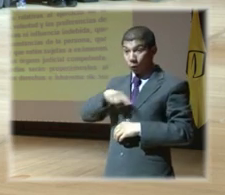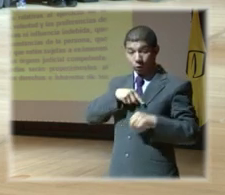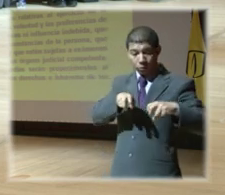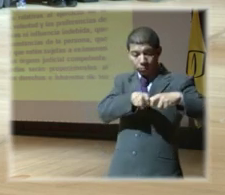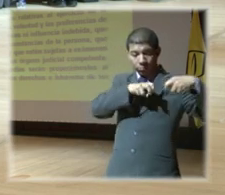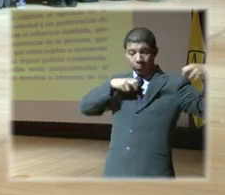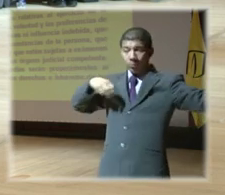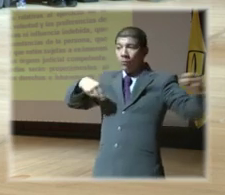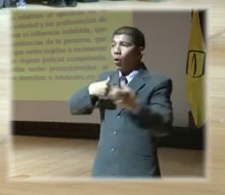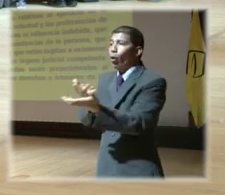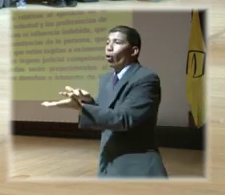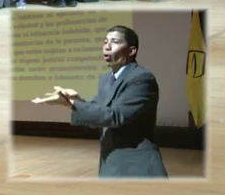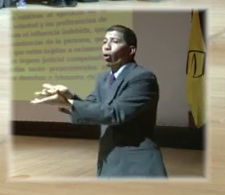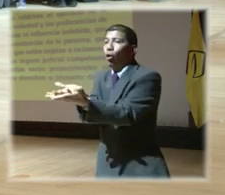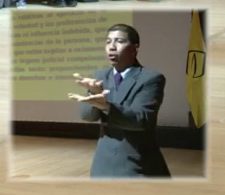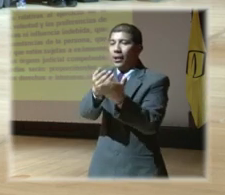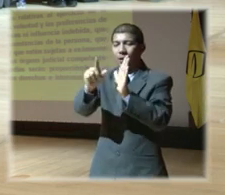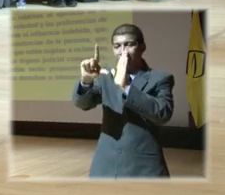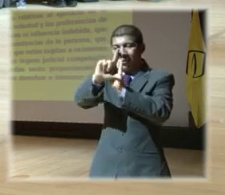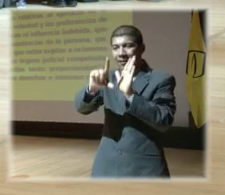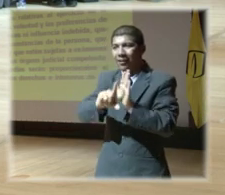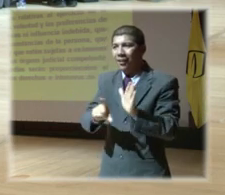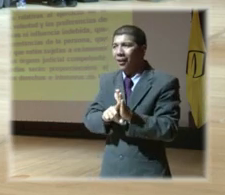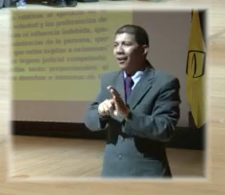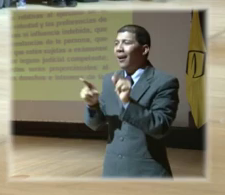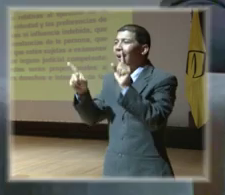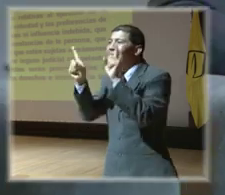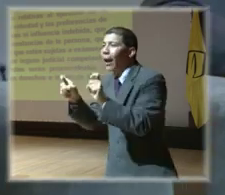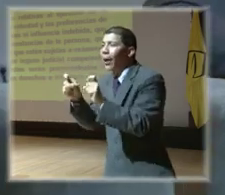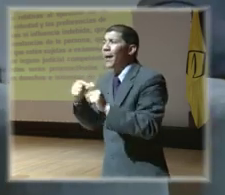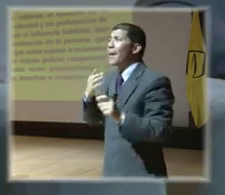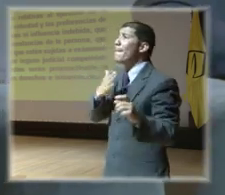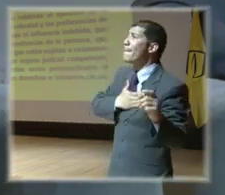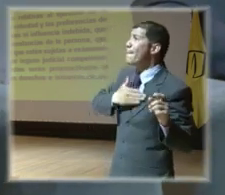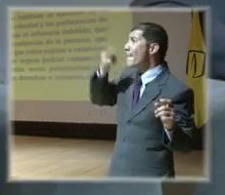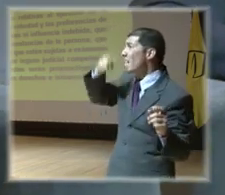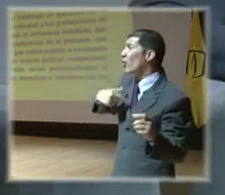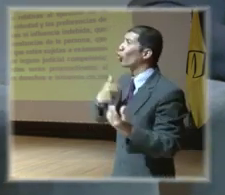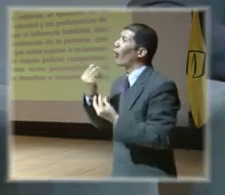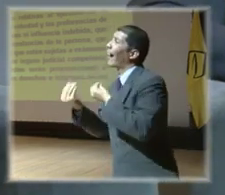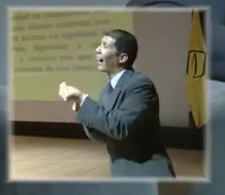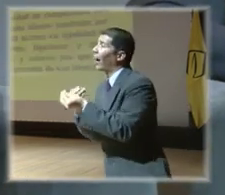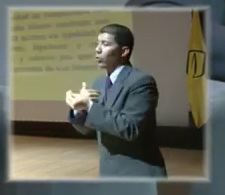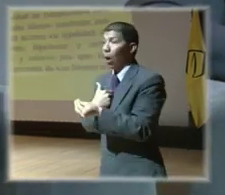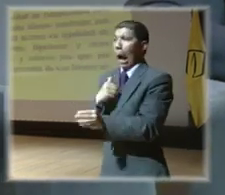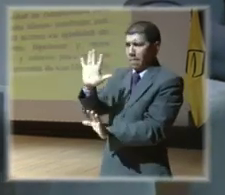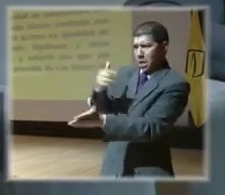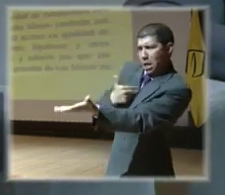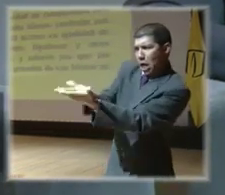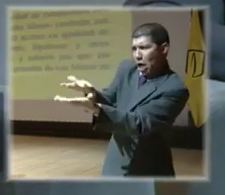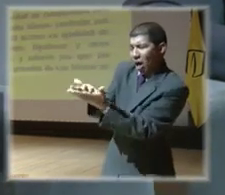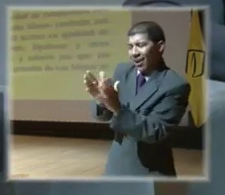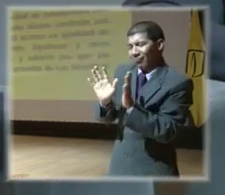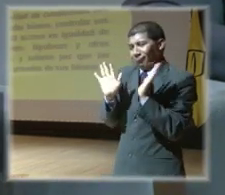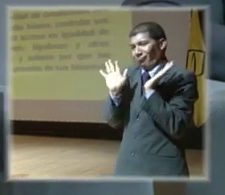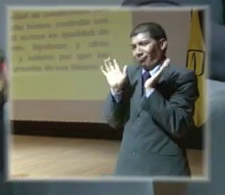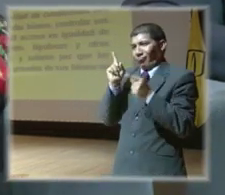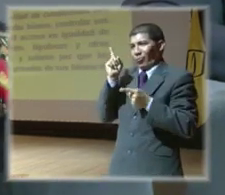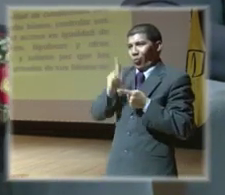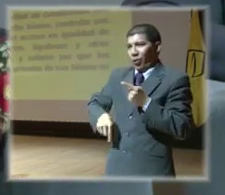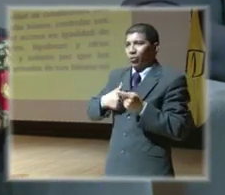dar consejos legales sobre casos específicos. Sería muy irresponsable de nuestra parte pretender que podemos dar asesoría